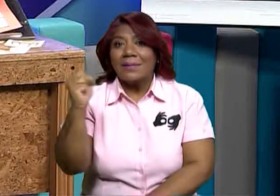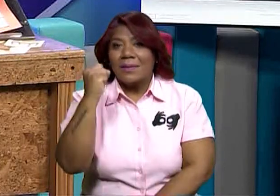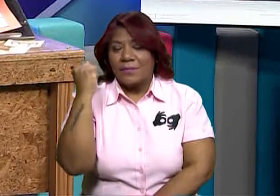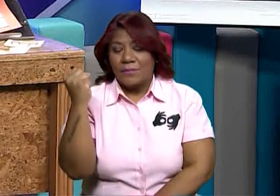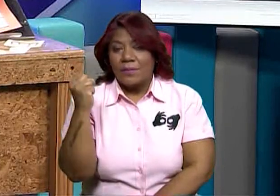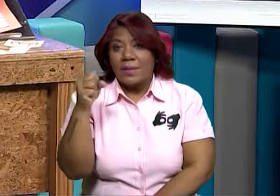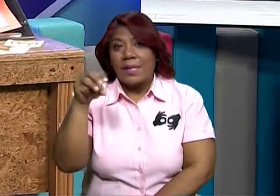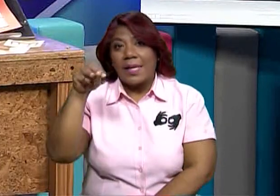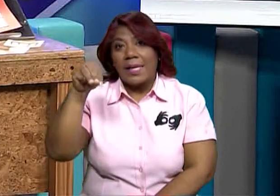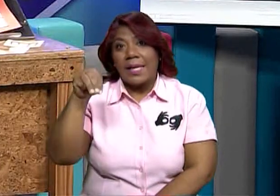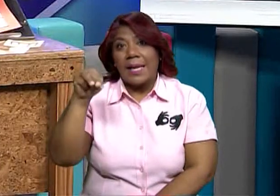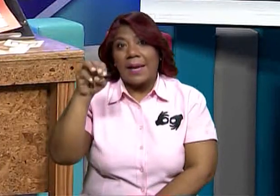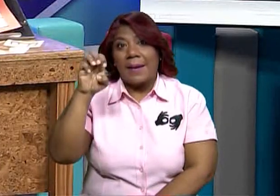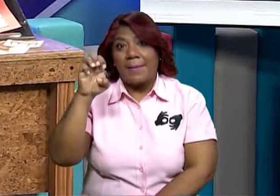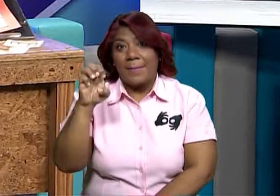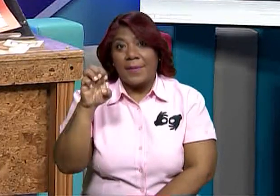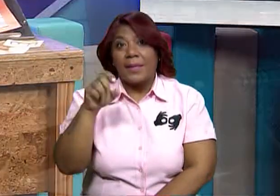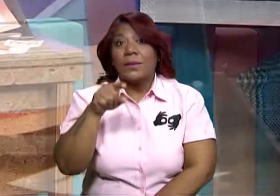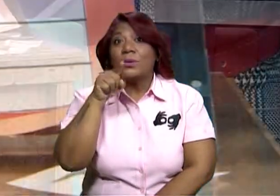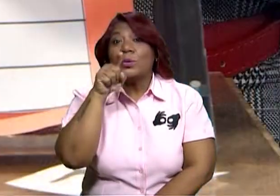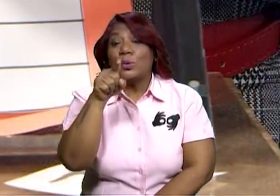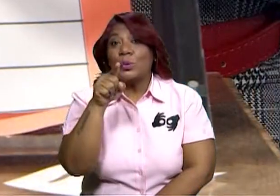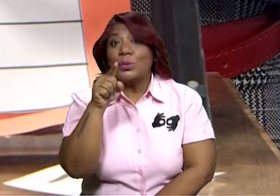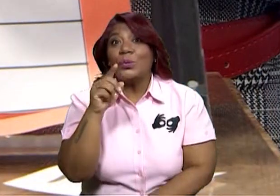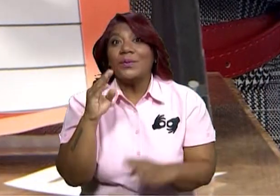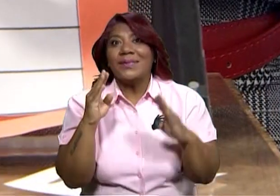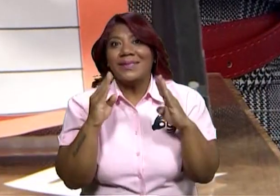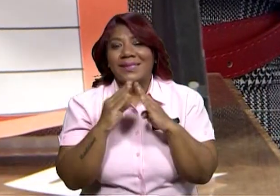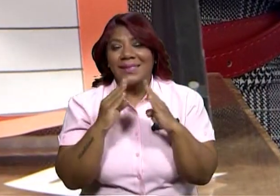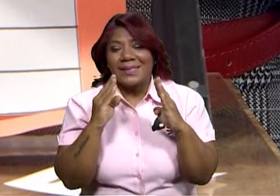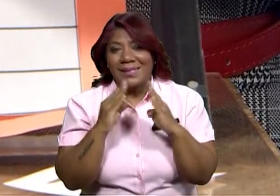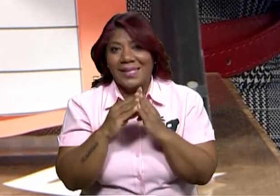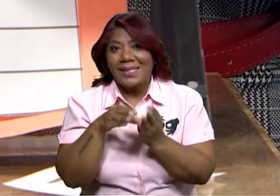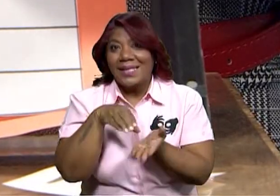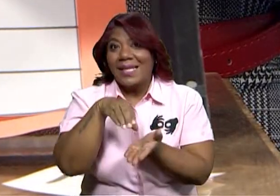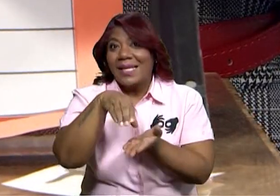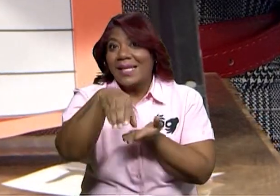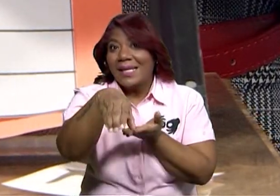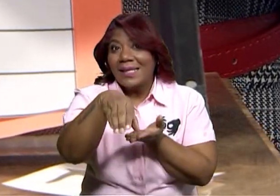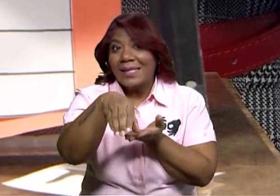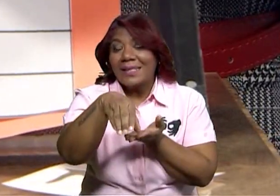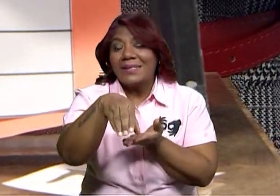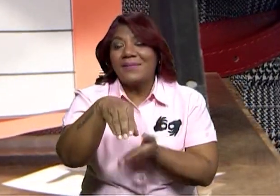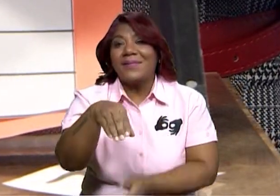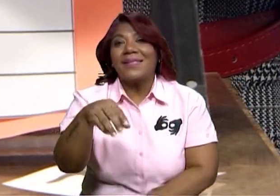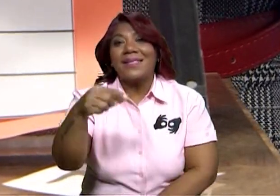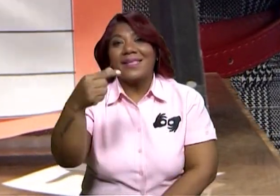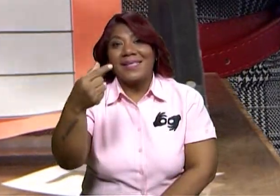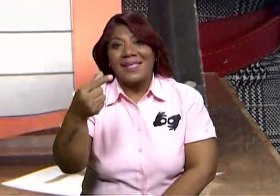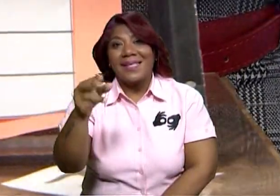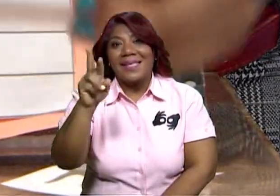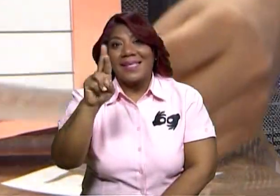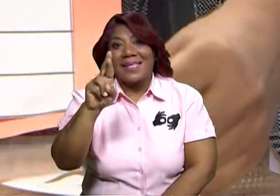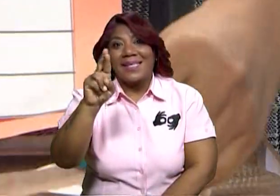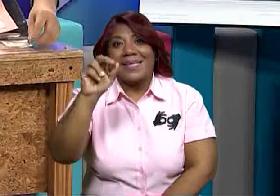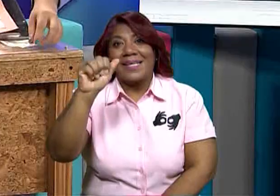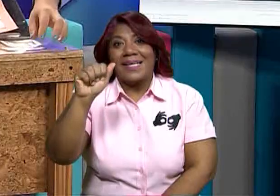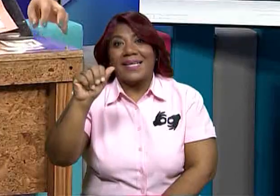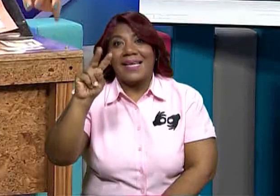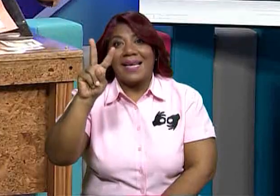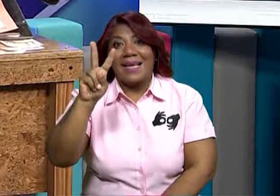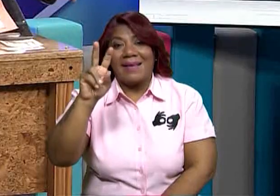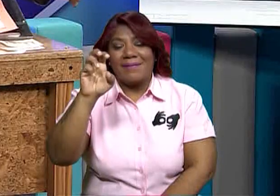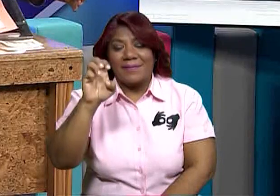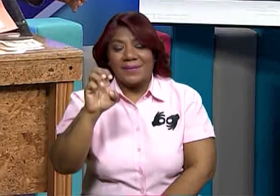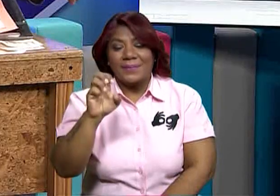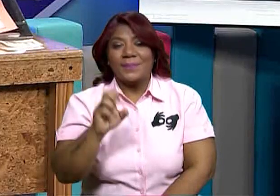en casa. Esto es como manera de ejemplo donde el niño puede ir clasificando. Mesa, que sería grave.